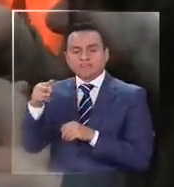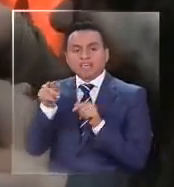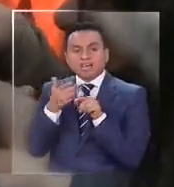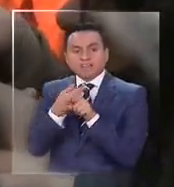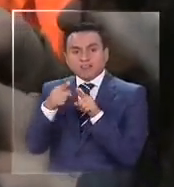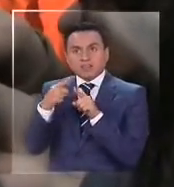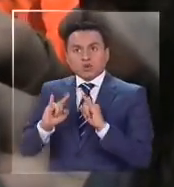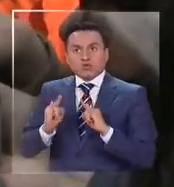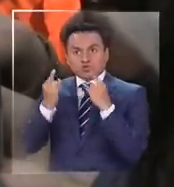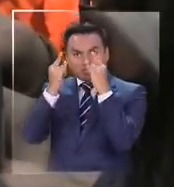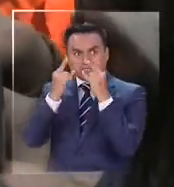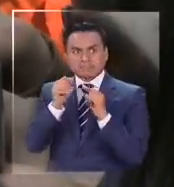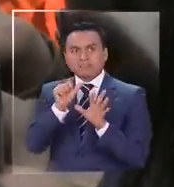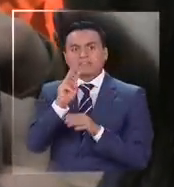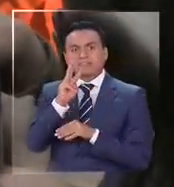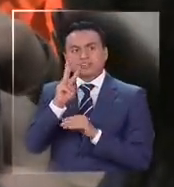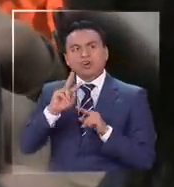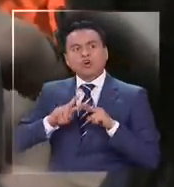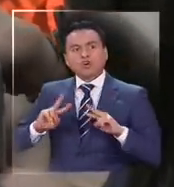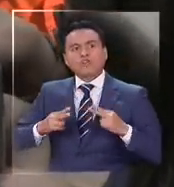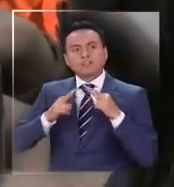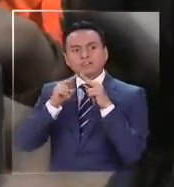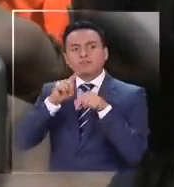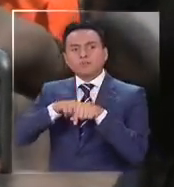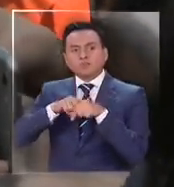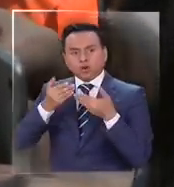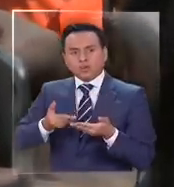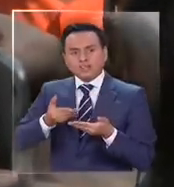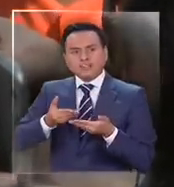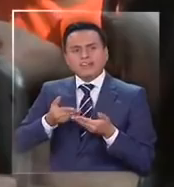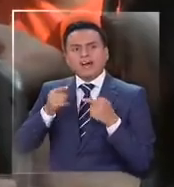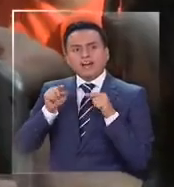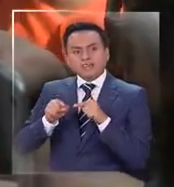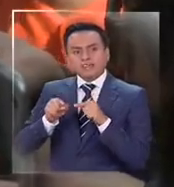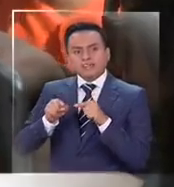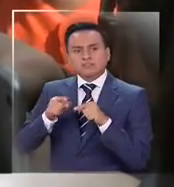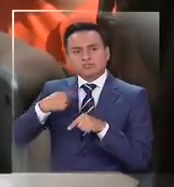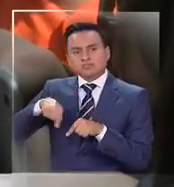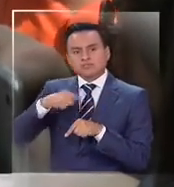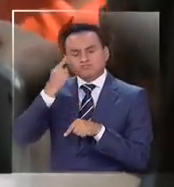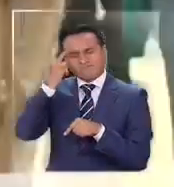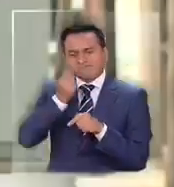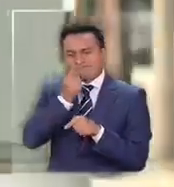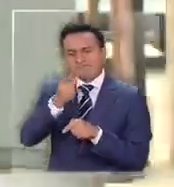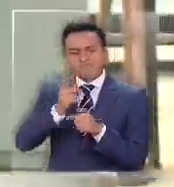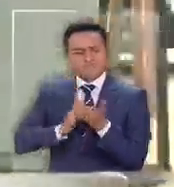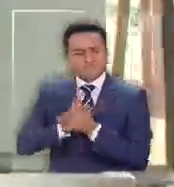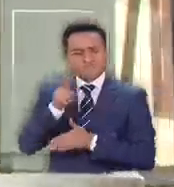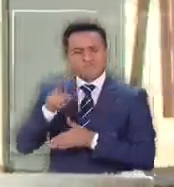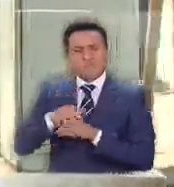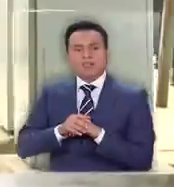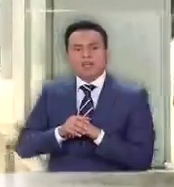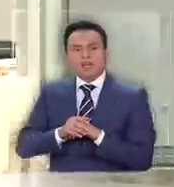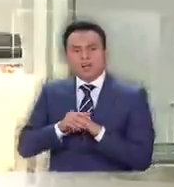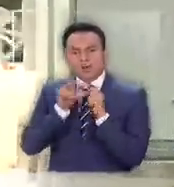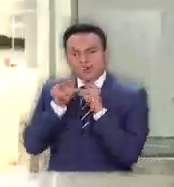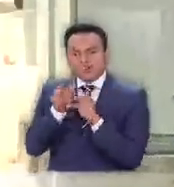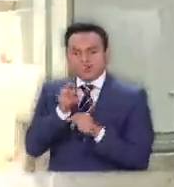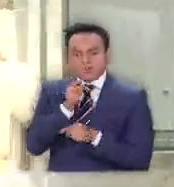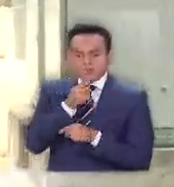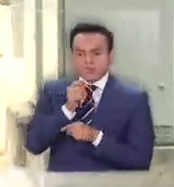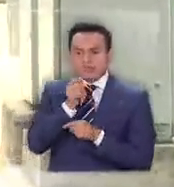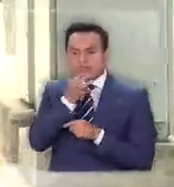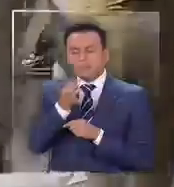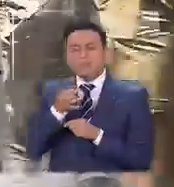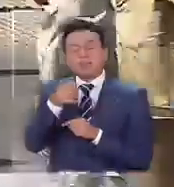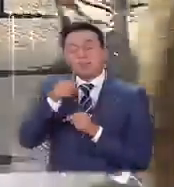demasiadas construcciones, de hecho hay 63 obras en este momento, y ahí fue donde partieron las denuncias. Los acosadores arriesgan una